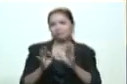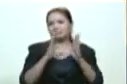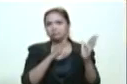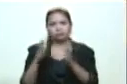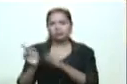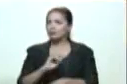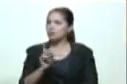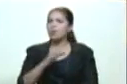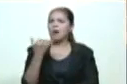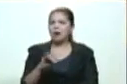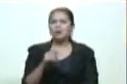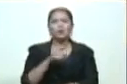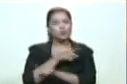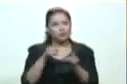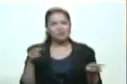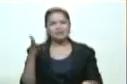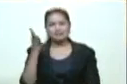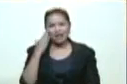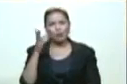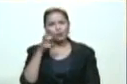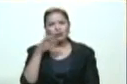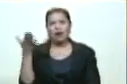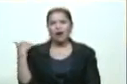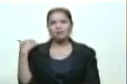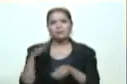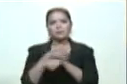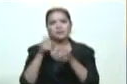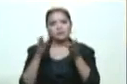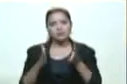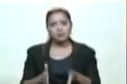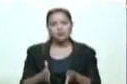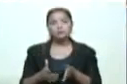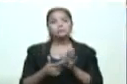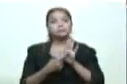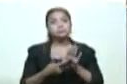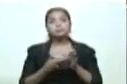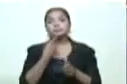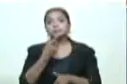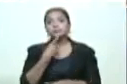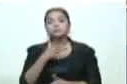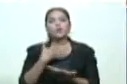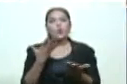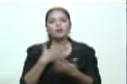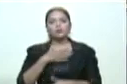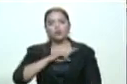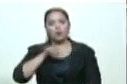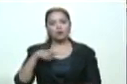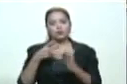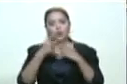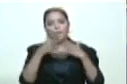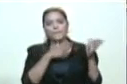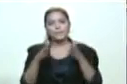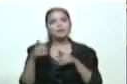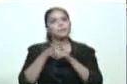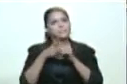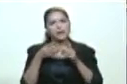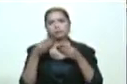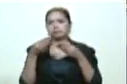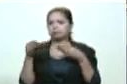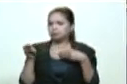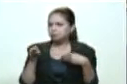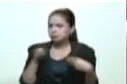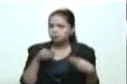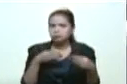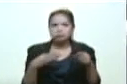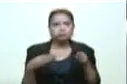estamos construyendo. Ustedes han escuchado a nuestros ministros expresar cuáles son nuestros planes, pero son planes flexibles que